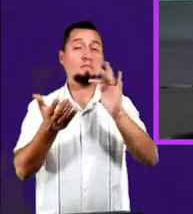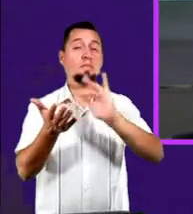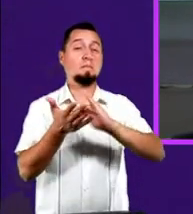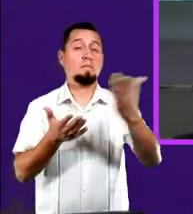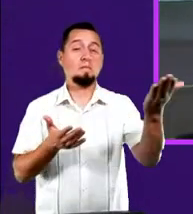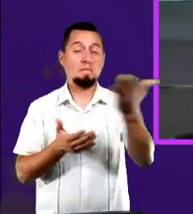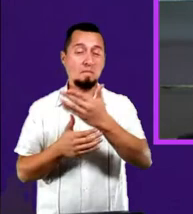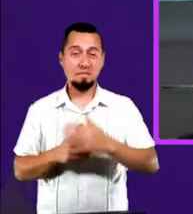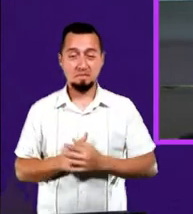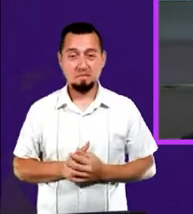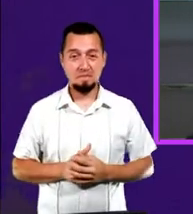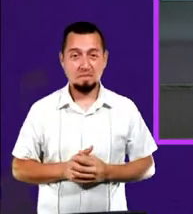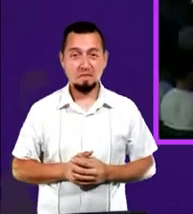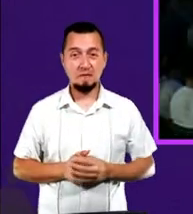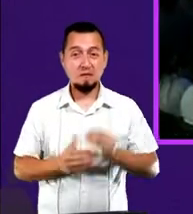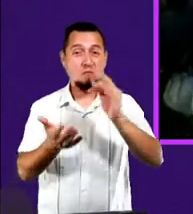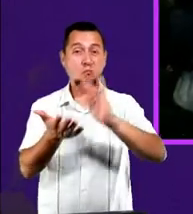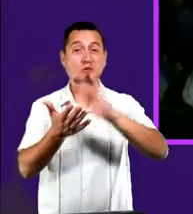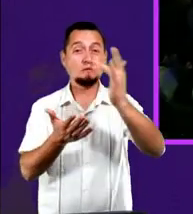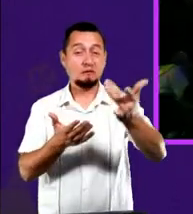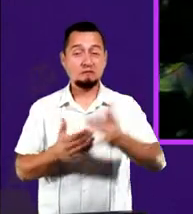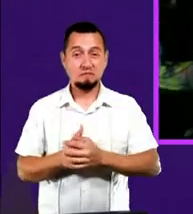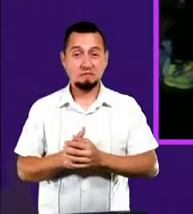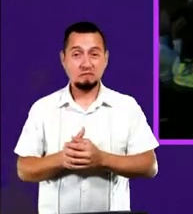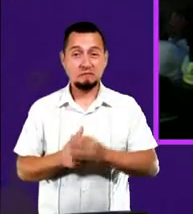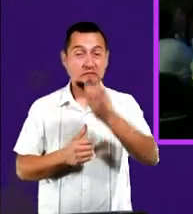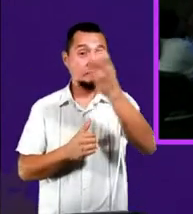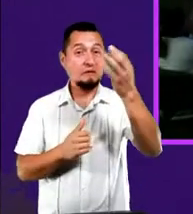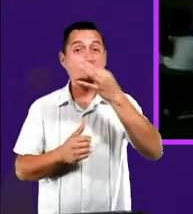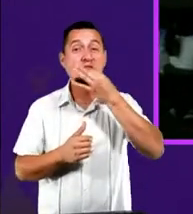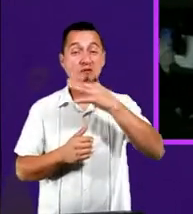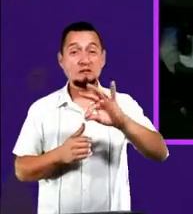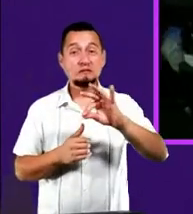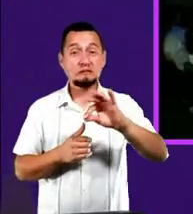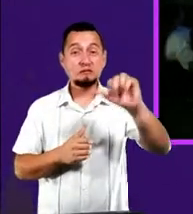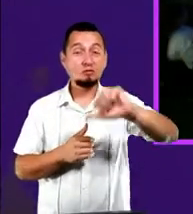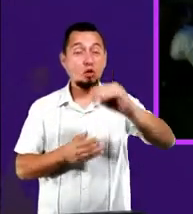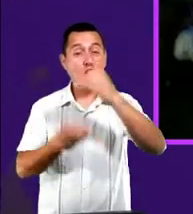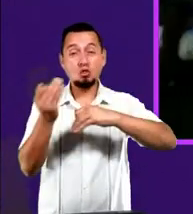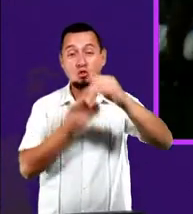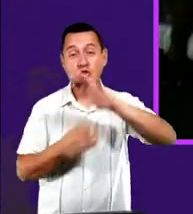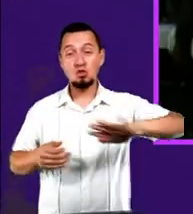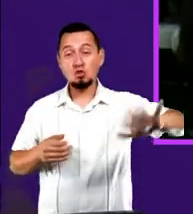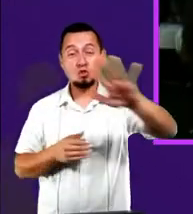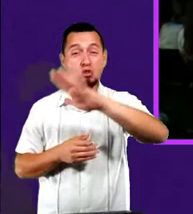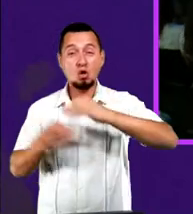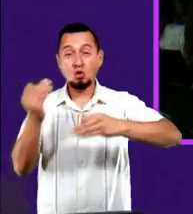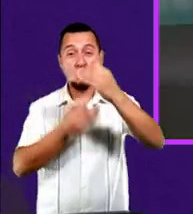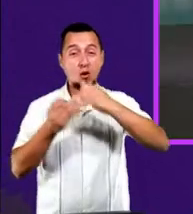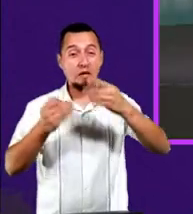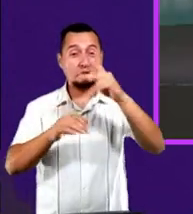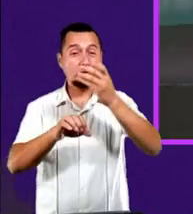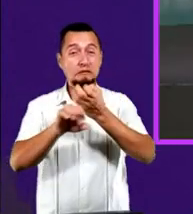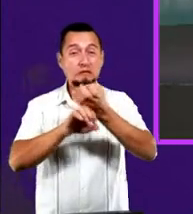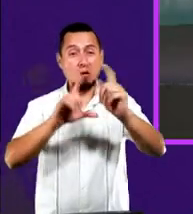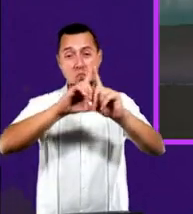Muchas gracias. Y este festejo es de todos y de todos los estados de la República. Muchas gracias.